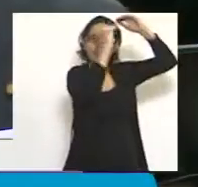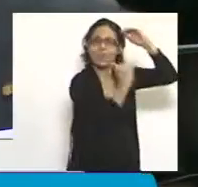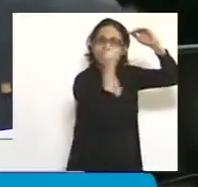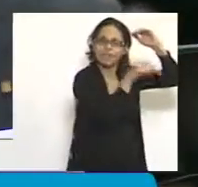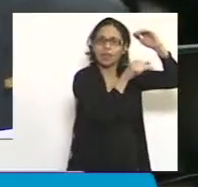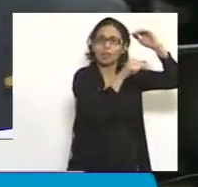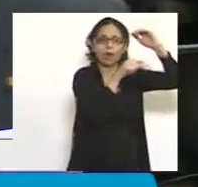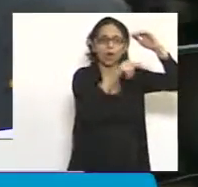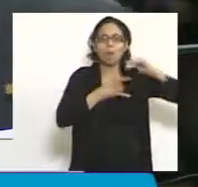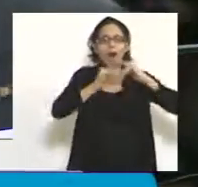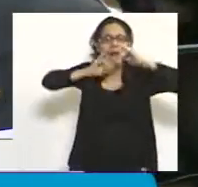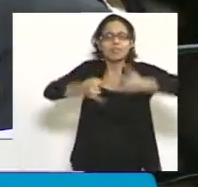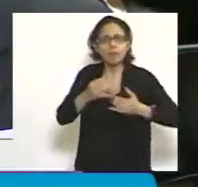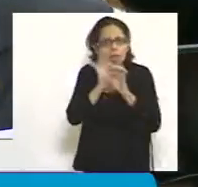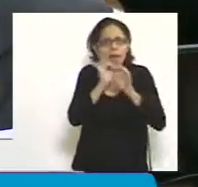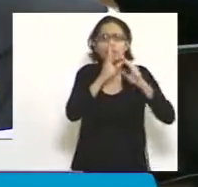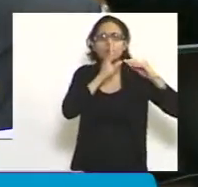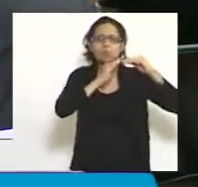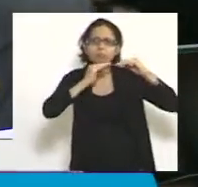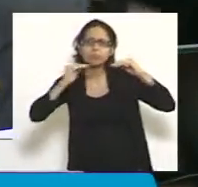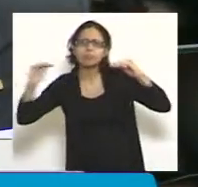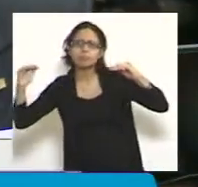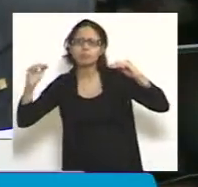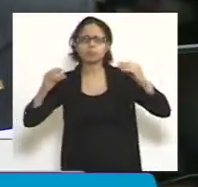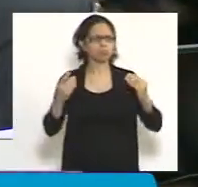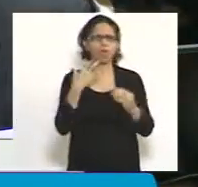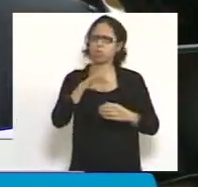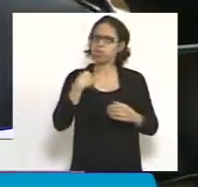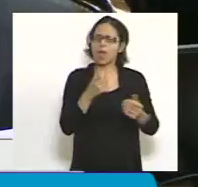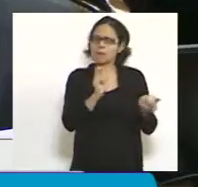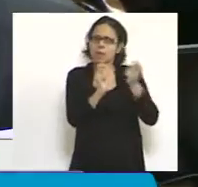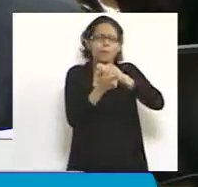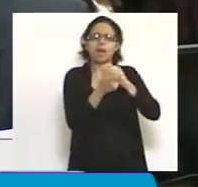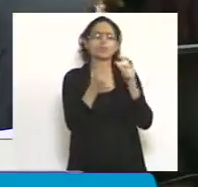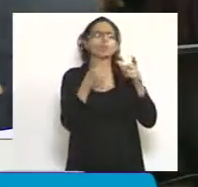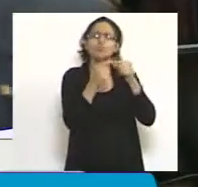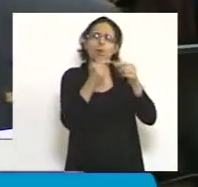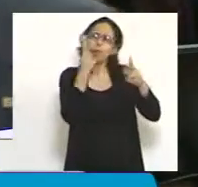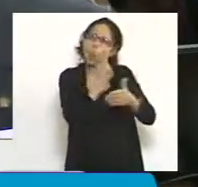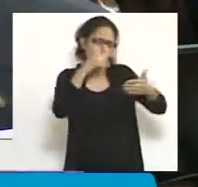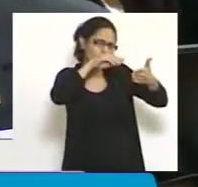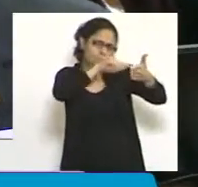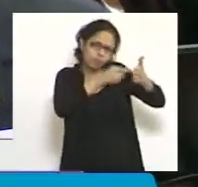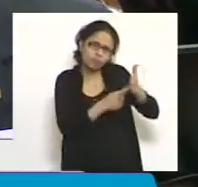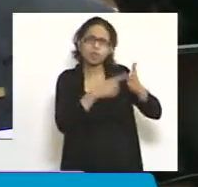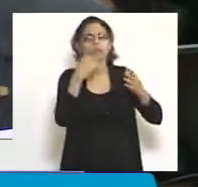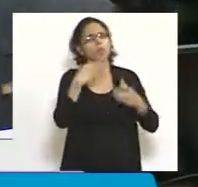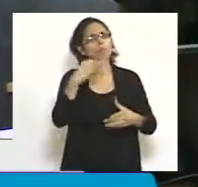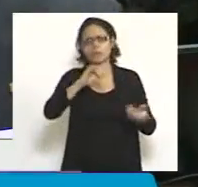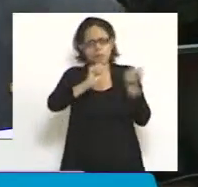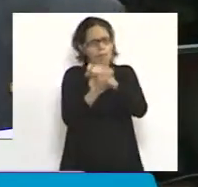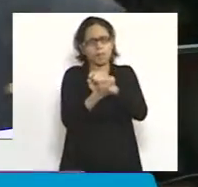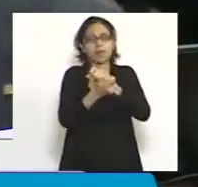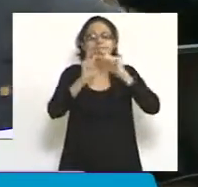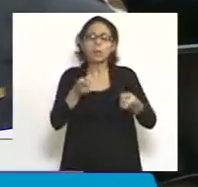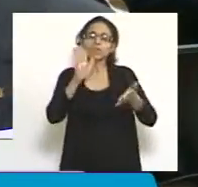muchísimos casos. Creemos que esto tiene que preverse y modificarse ese artículo 1. También en relación al artículo 1, se